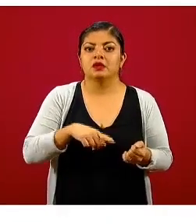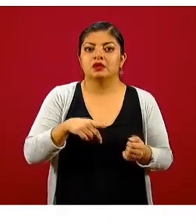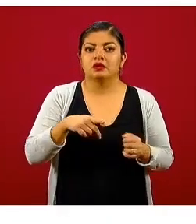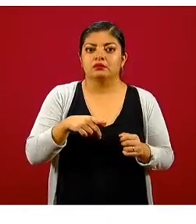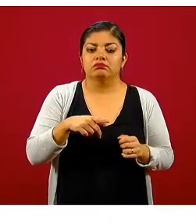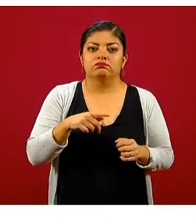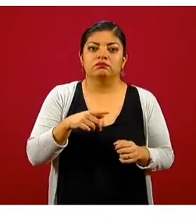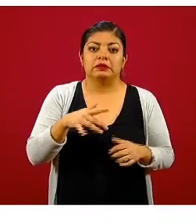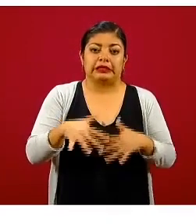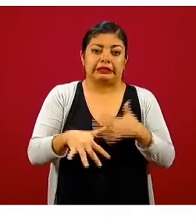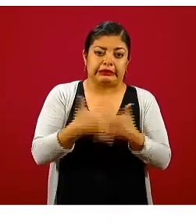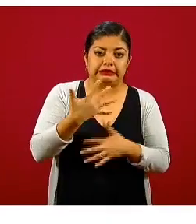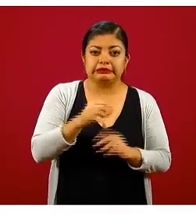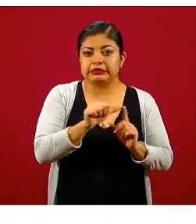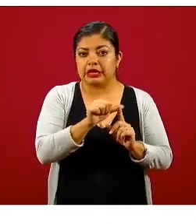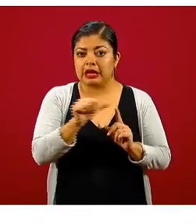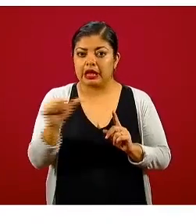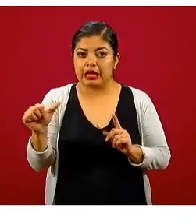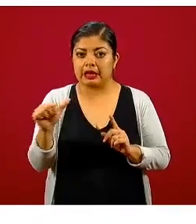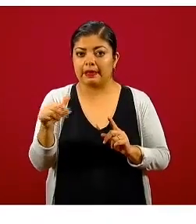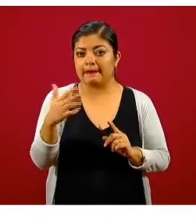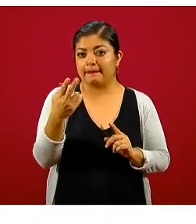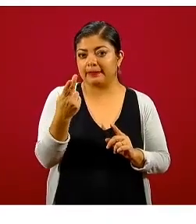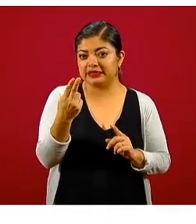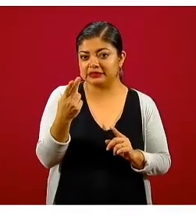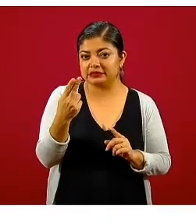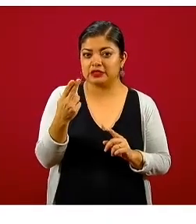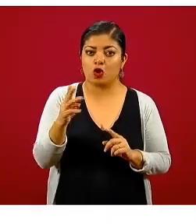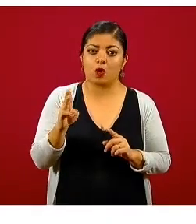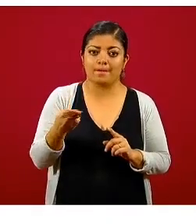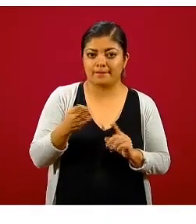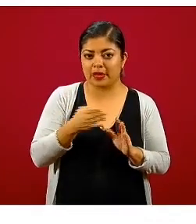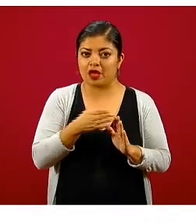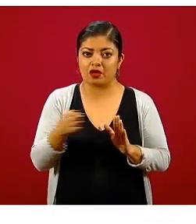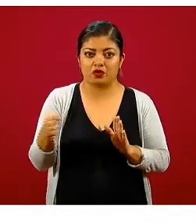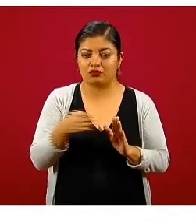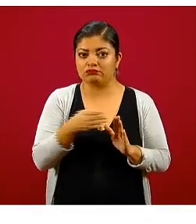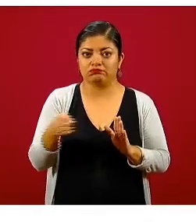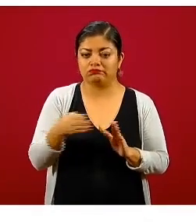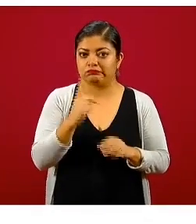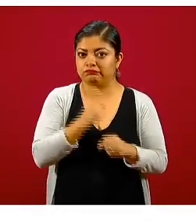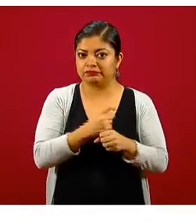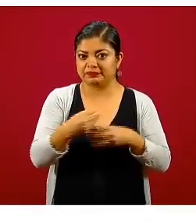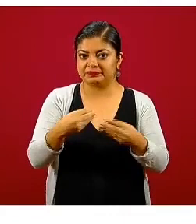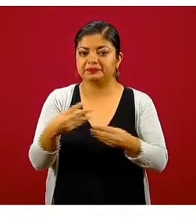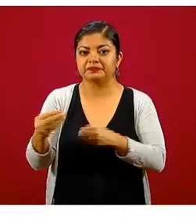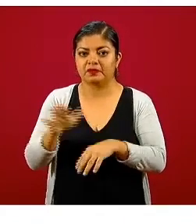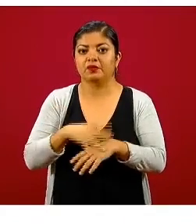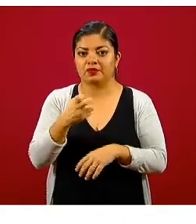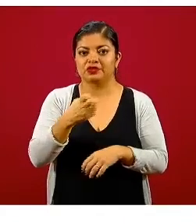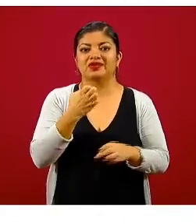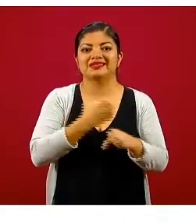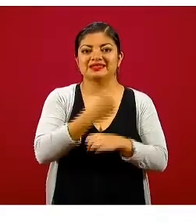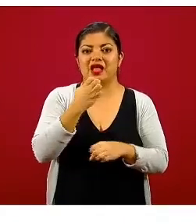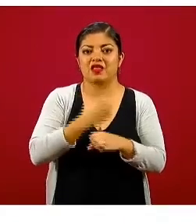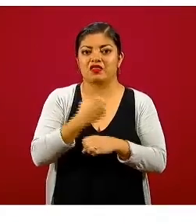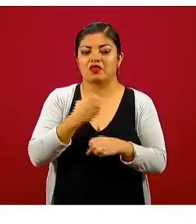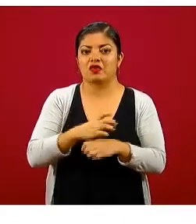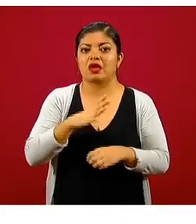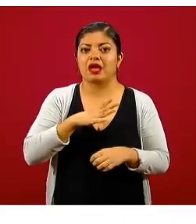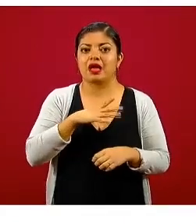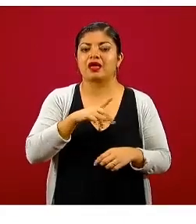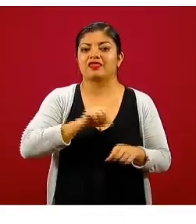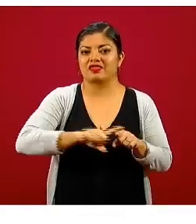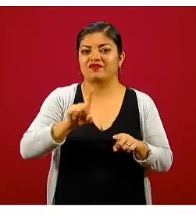casos, que es del 15 al 25 de mayo, la epidemia más activa y por lo tanto los estados que están teniendo la mayor